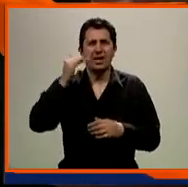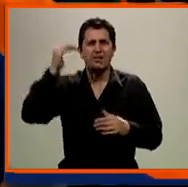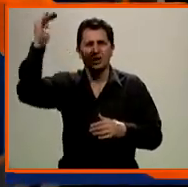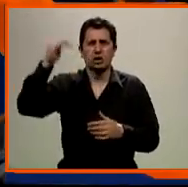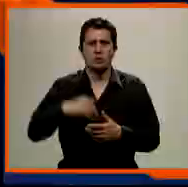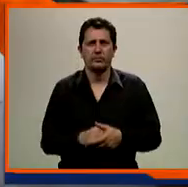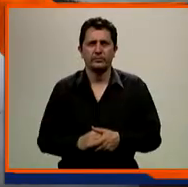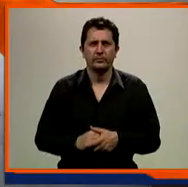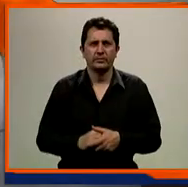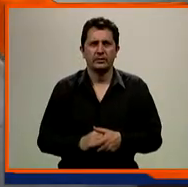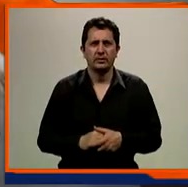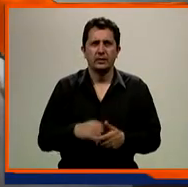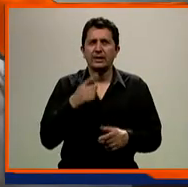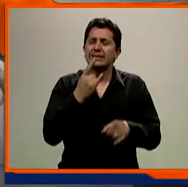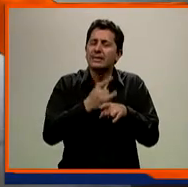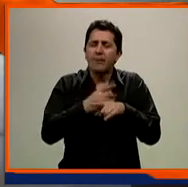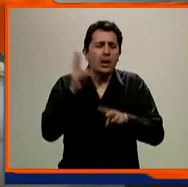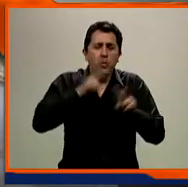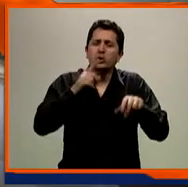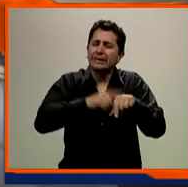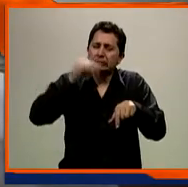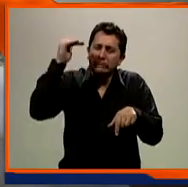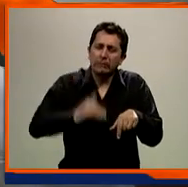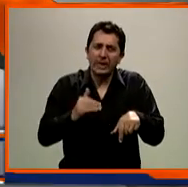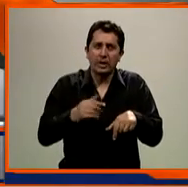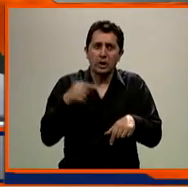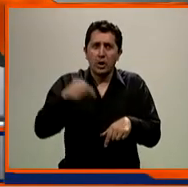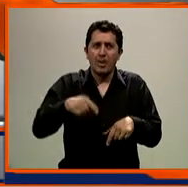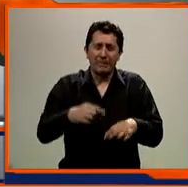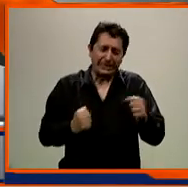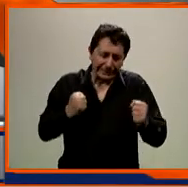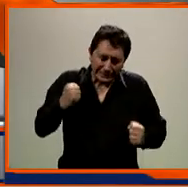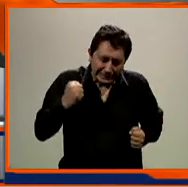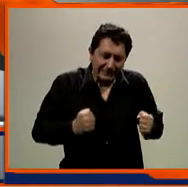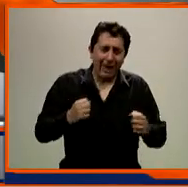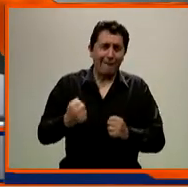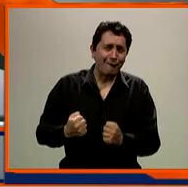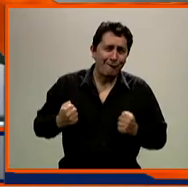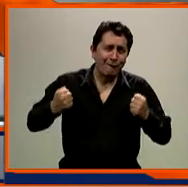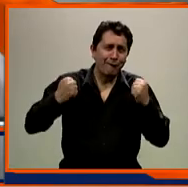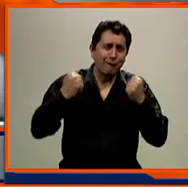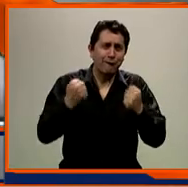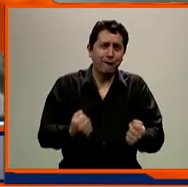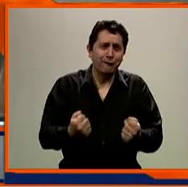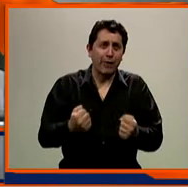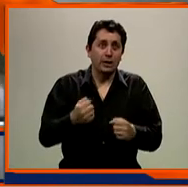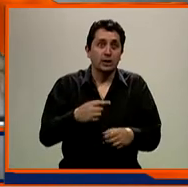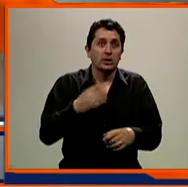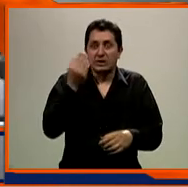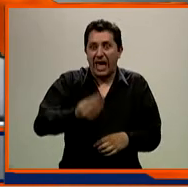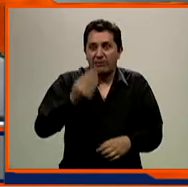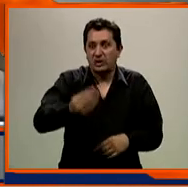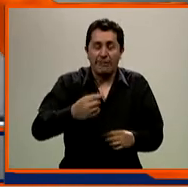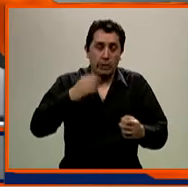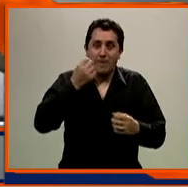respectivamente. Si bien se busca mejorar siempre, no te podés exigir a ese punto de mejorar todos los sábados